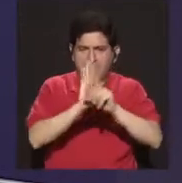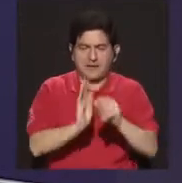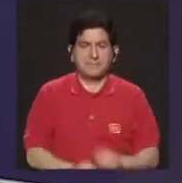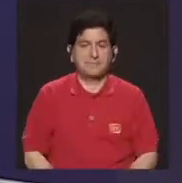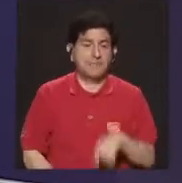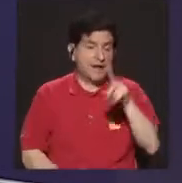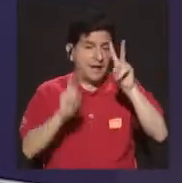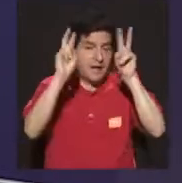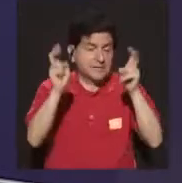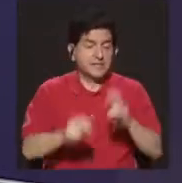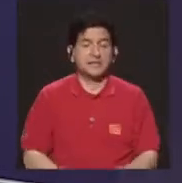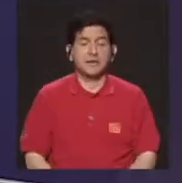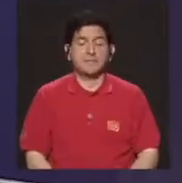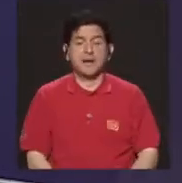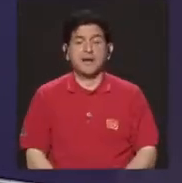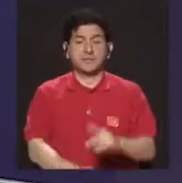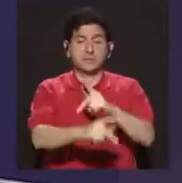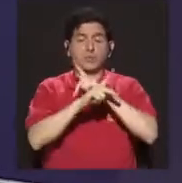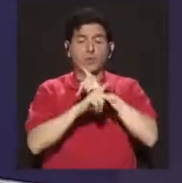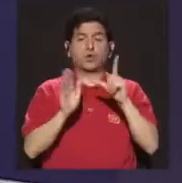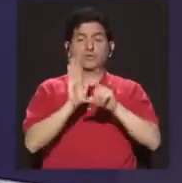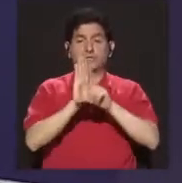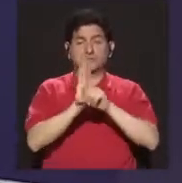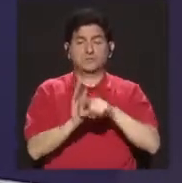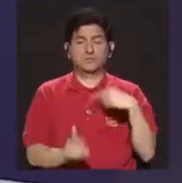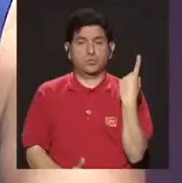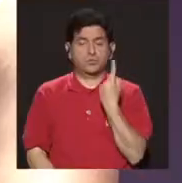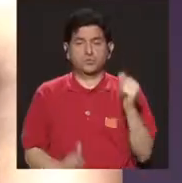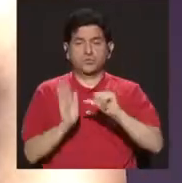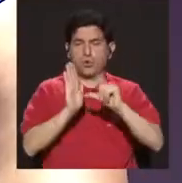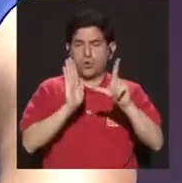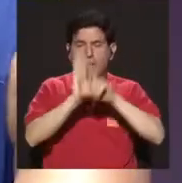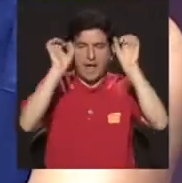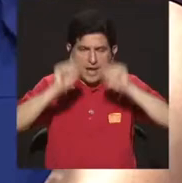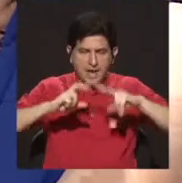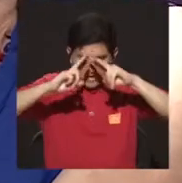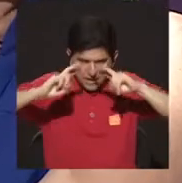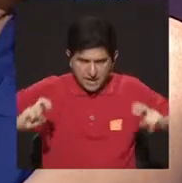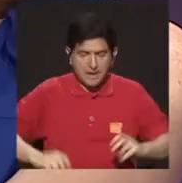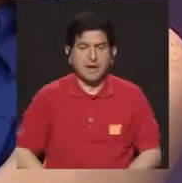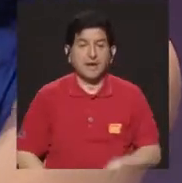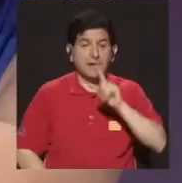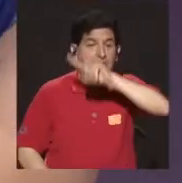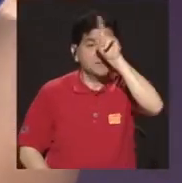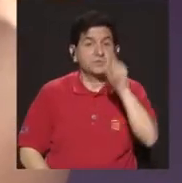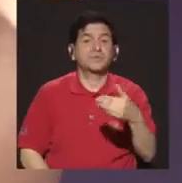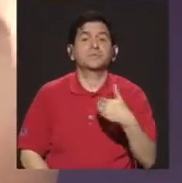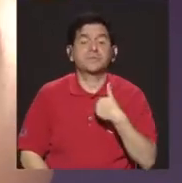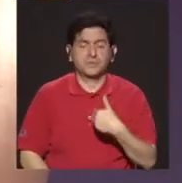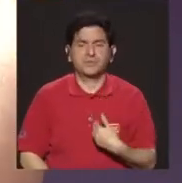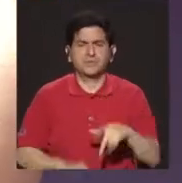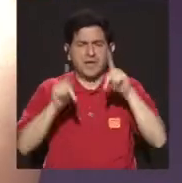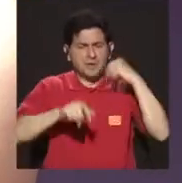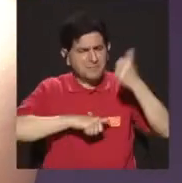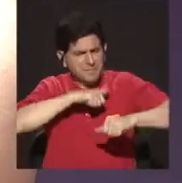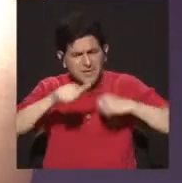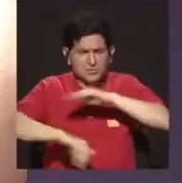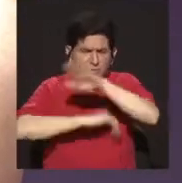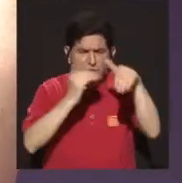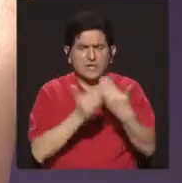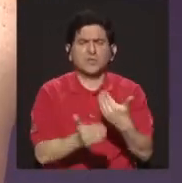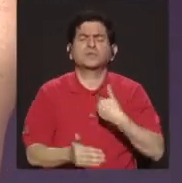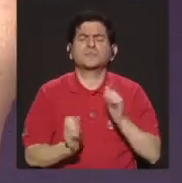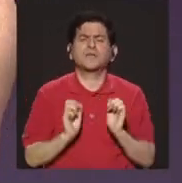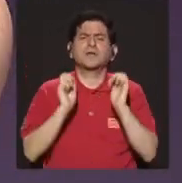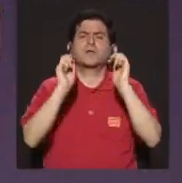una materia que es de reserva de ley sea sólo la asamblea legislativa la posibilidad es parte de una de las preguntas acá dice que hay gente luchando para que todos tengamos